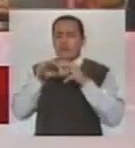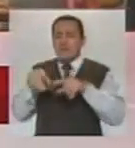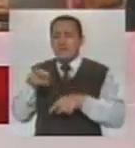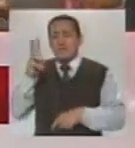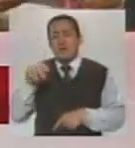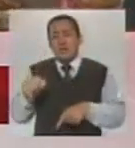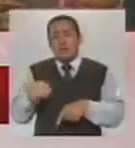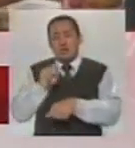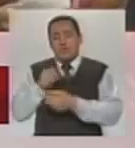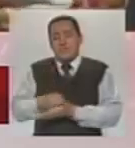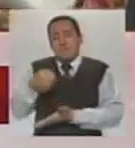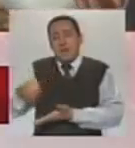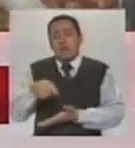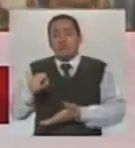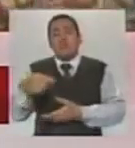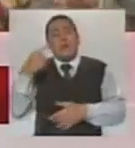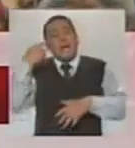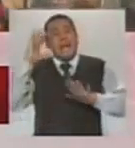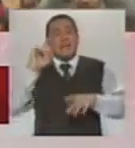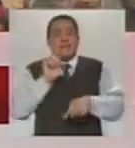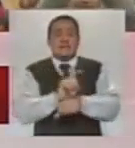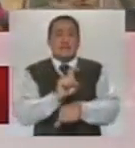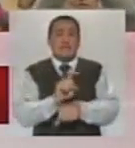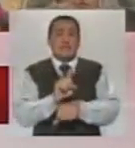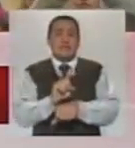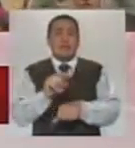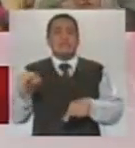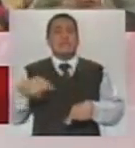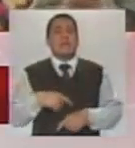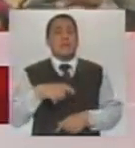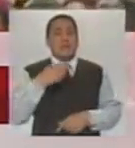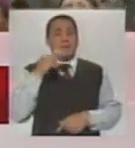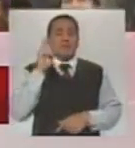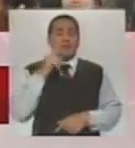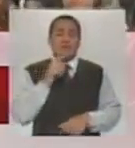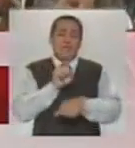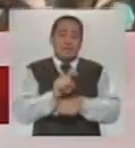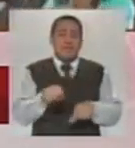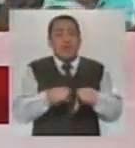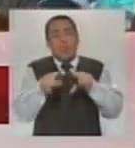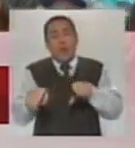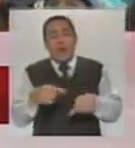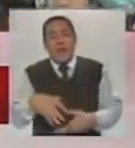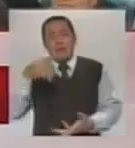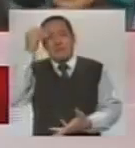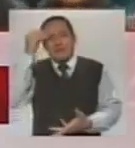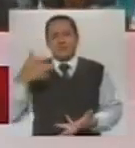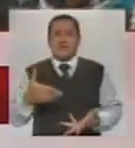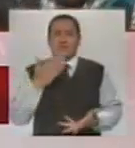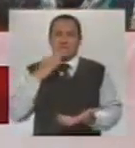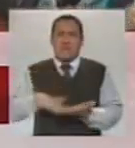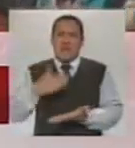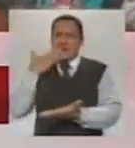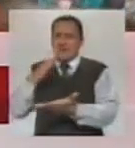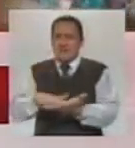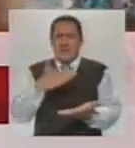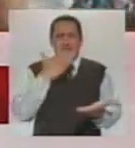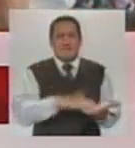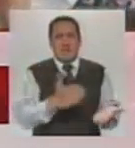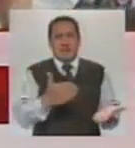haz como que enseñas, y el maestro con lo que enseña le dice al alumno, haz como que aprendes, una lógica perversa. Nosotros